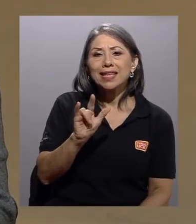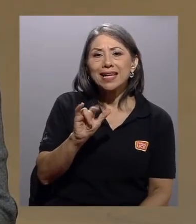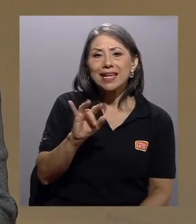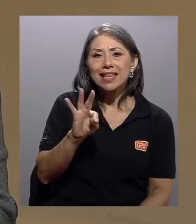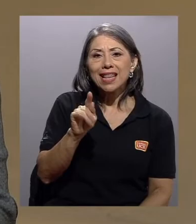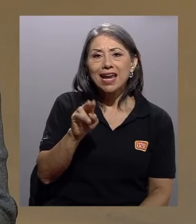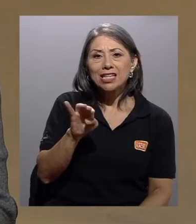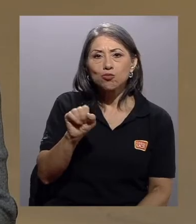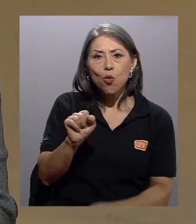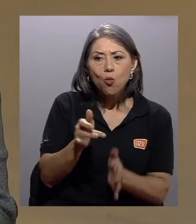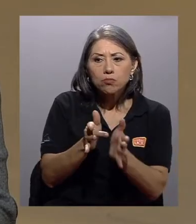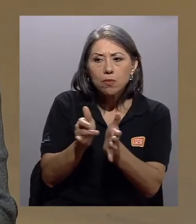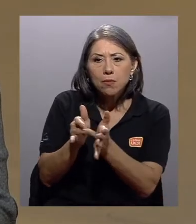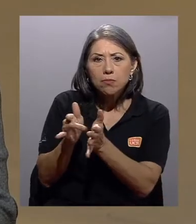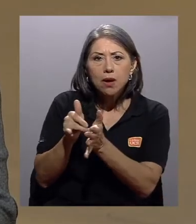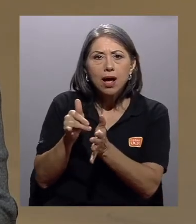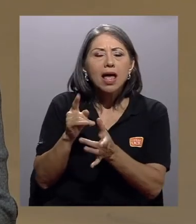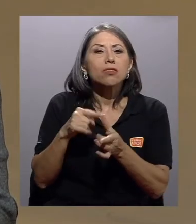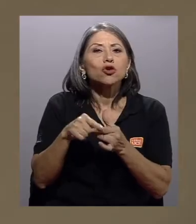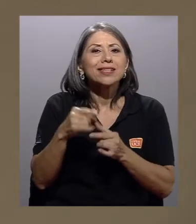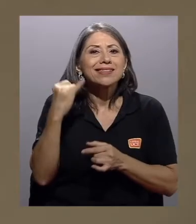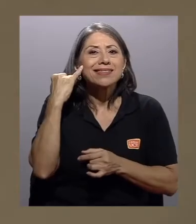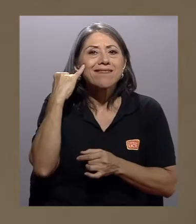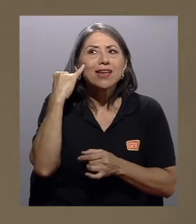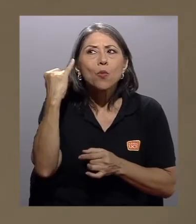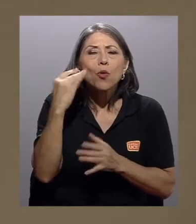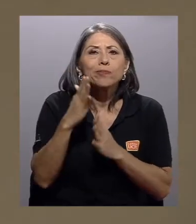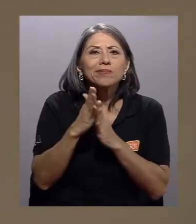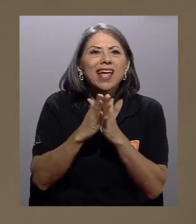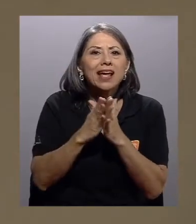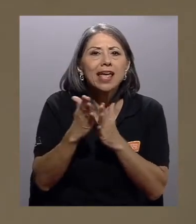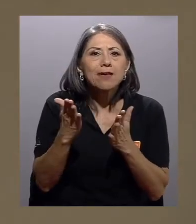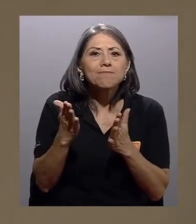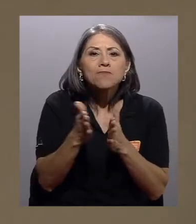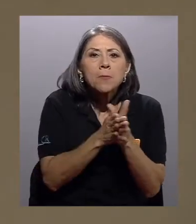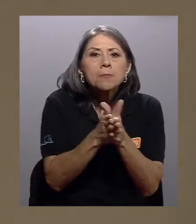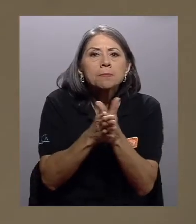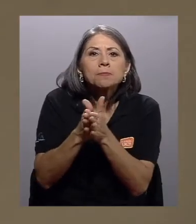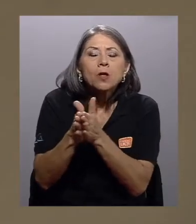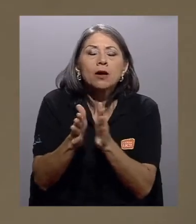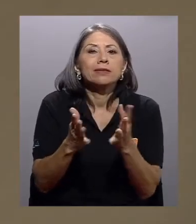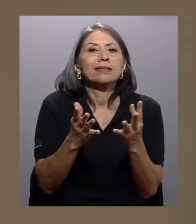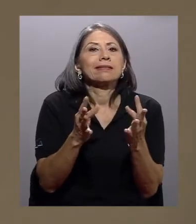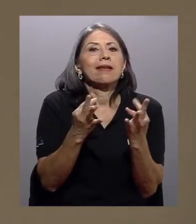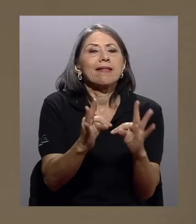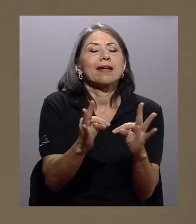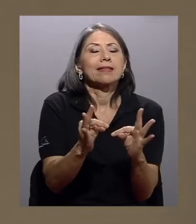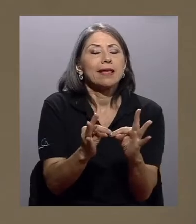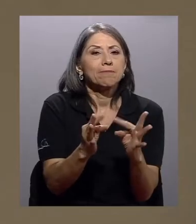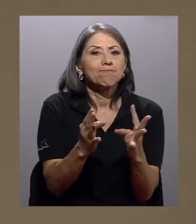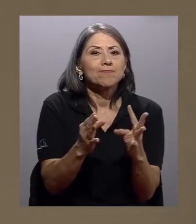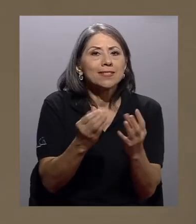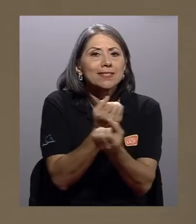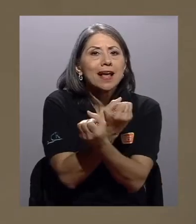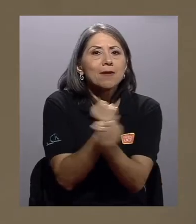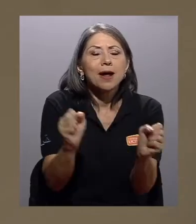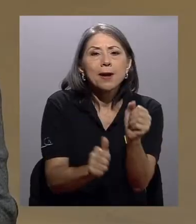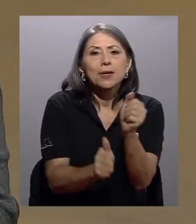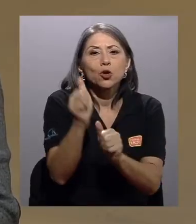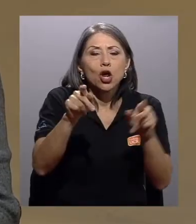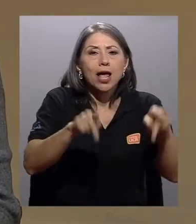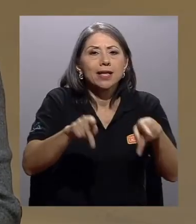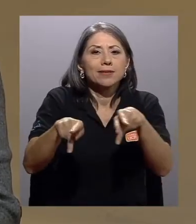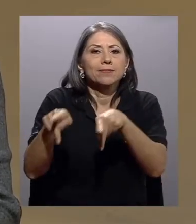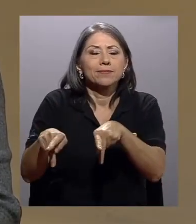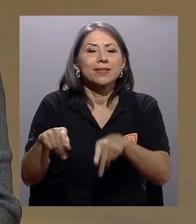un poco es la idea de maximizar la mayor cantidad de vidas posibles bajo una ética utilitarista.